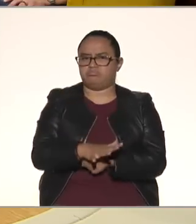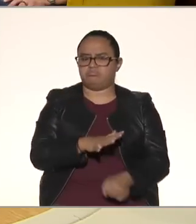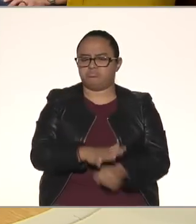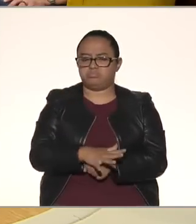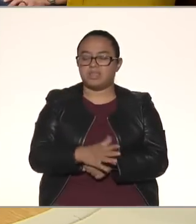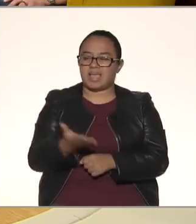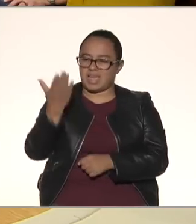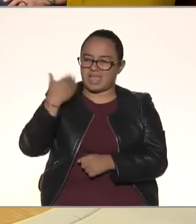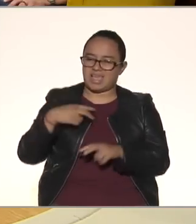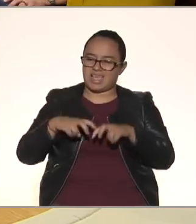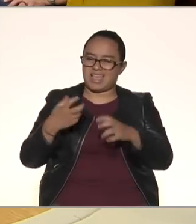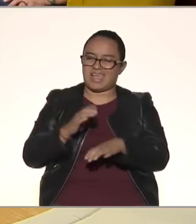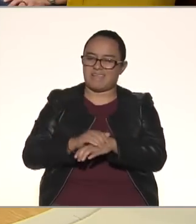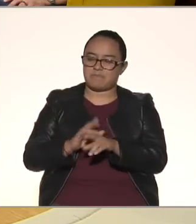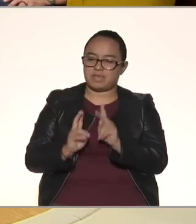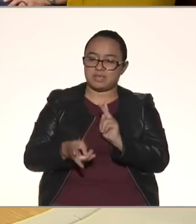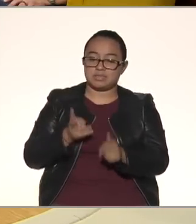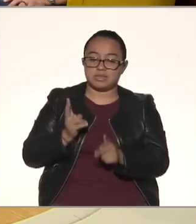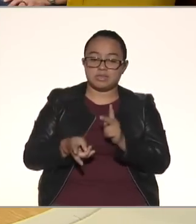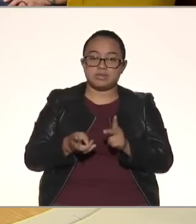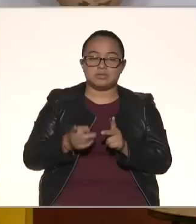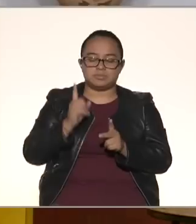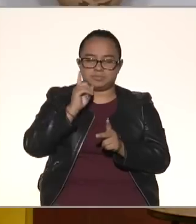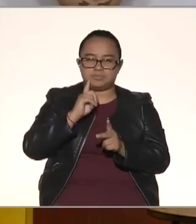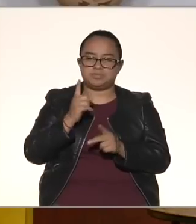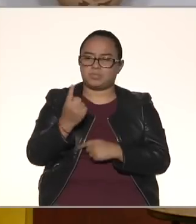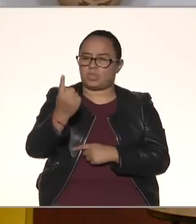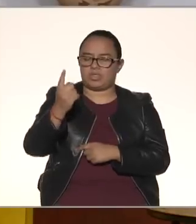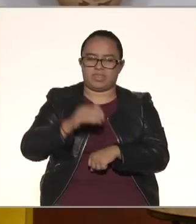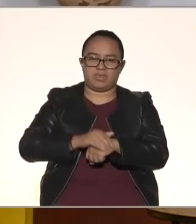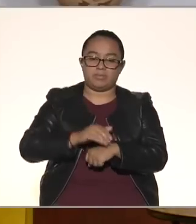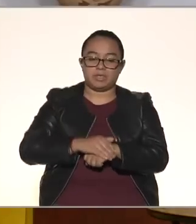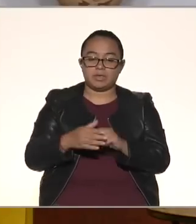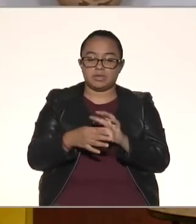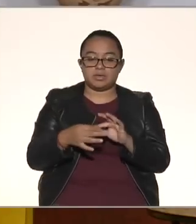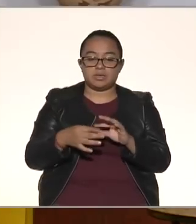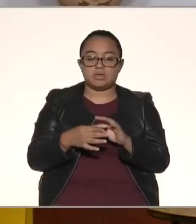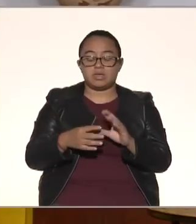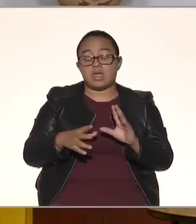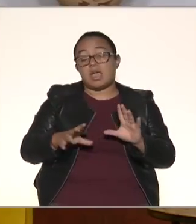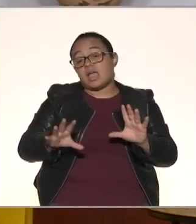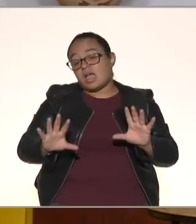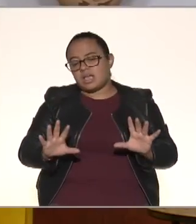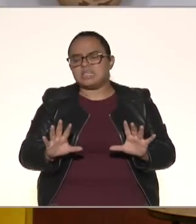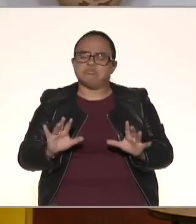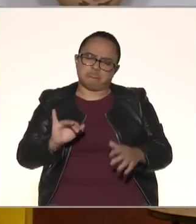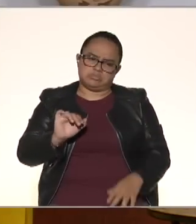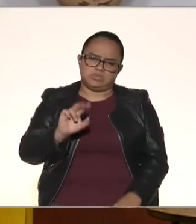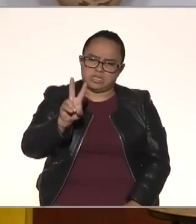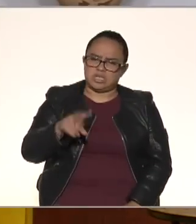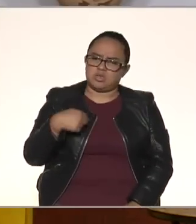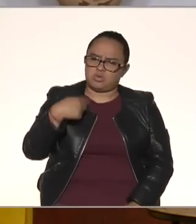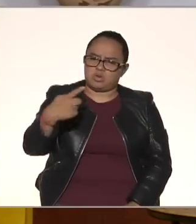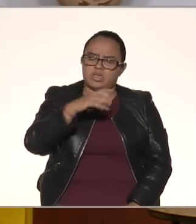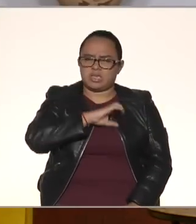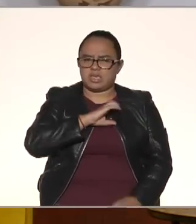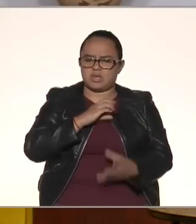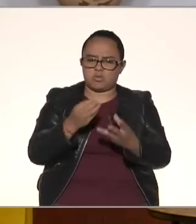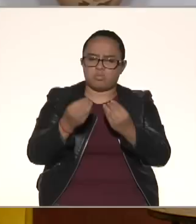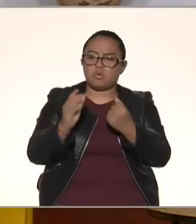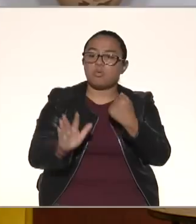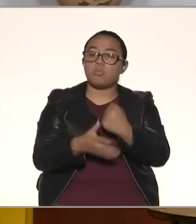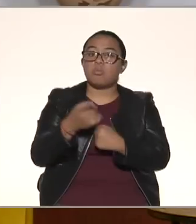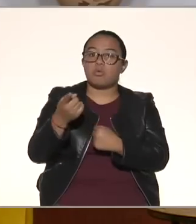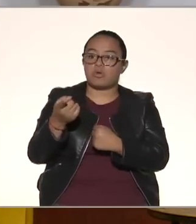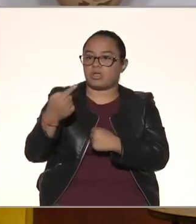plática de amigas, también decía una de mis amigas, no, bueno, pues es que sí, la verdad yo lo quiero mucho, porque me